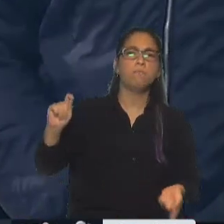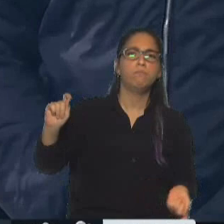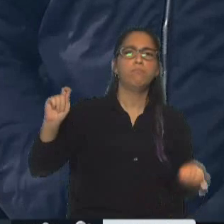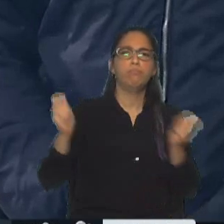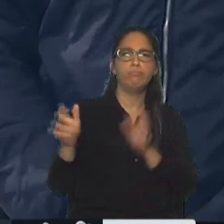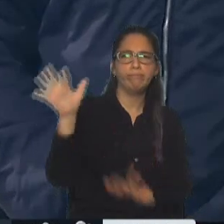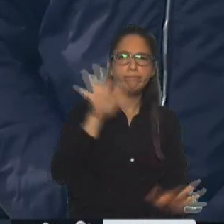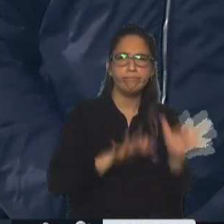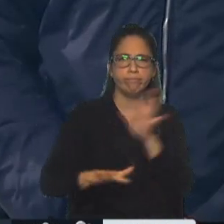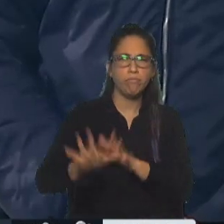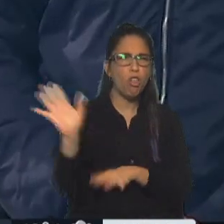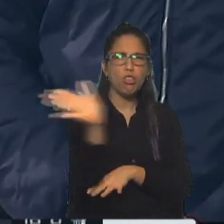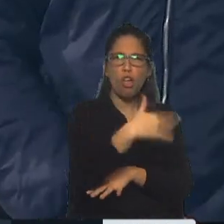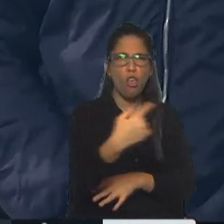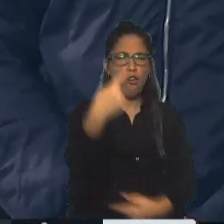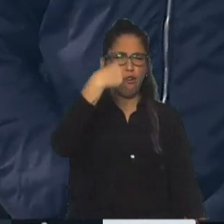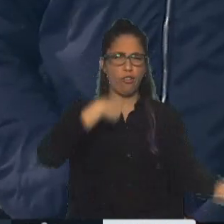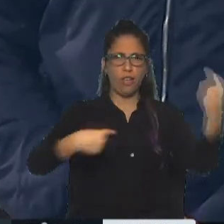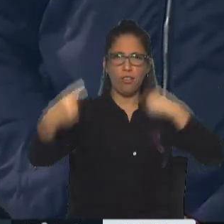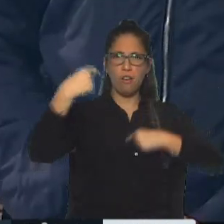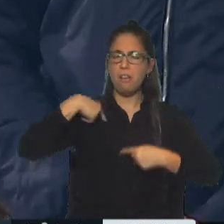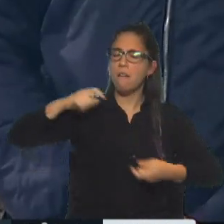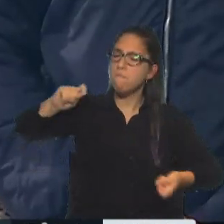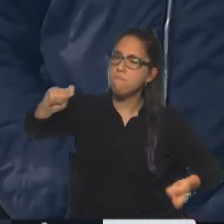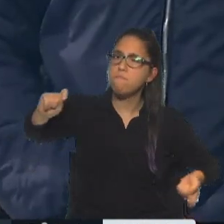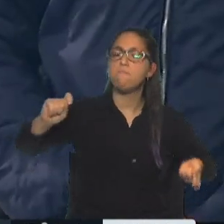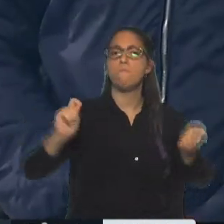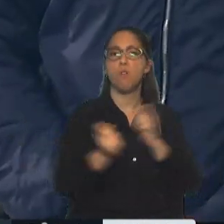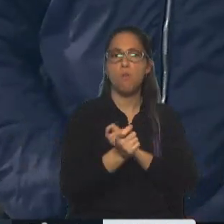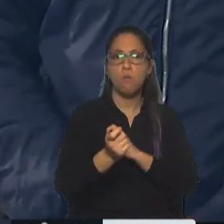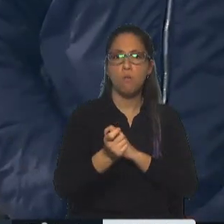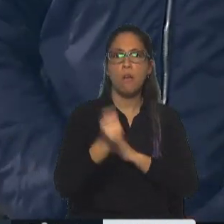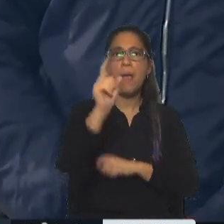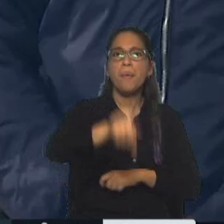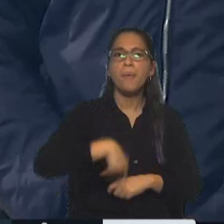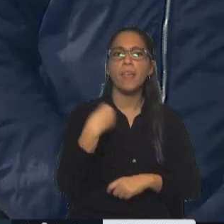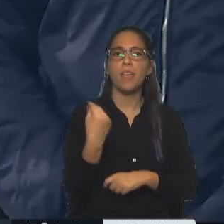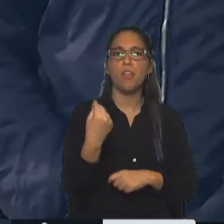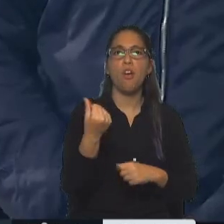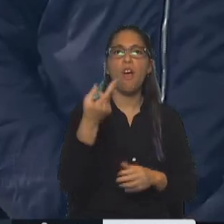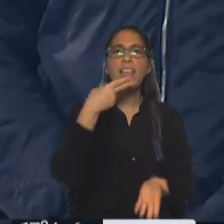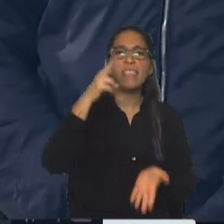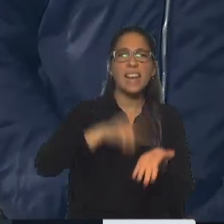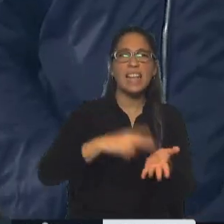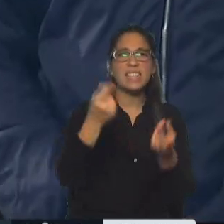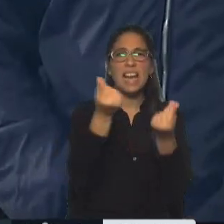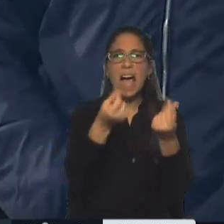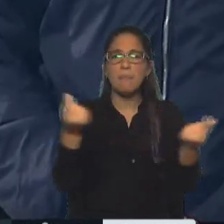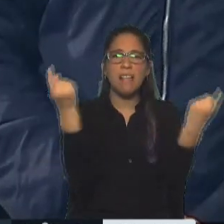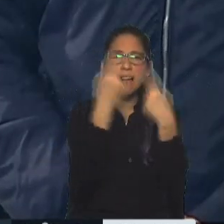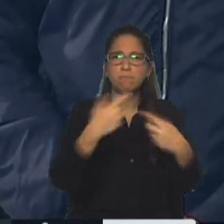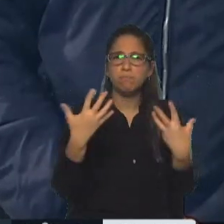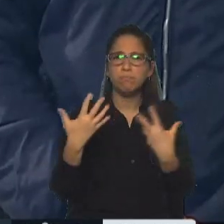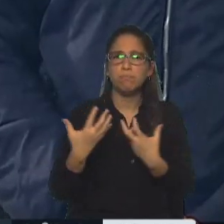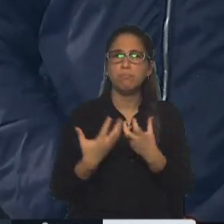reestructuró contra viento y marea, logrando la quita de capital e intereses más importante